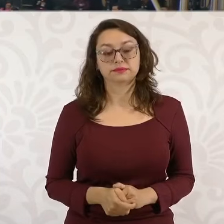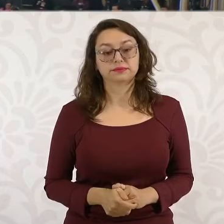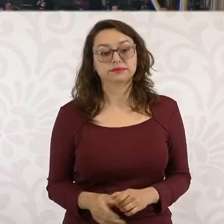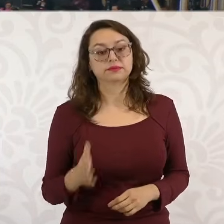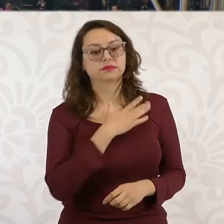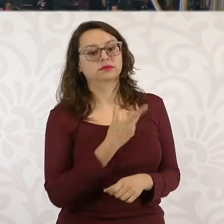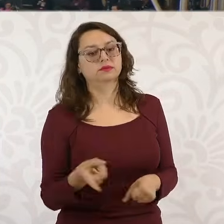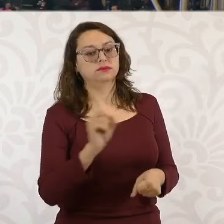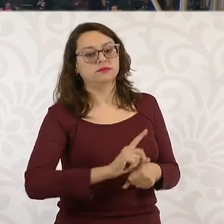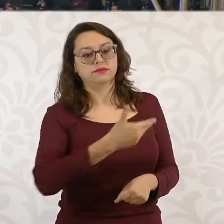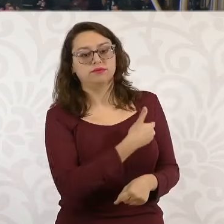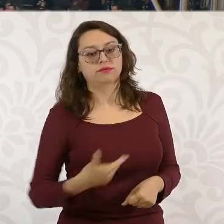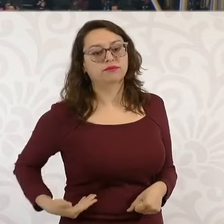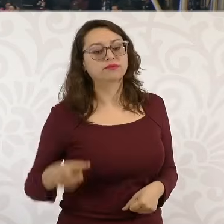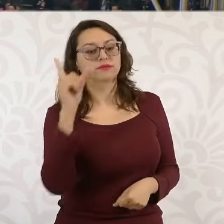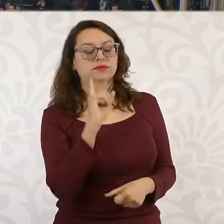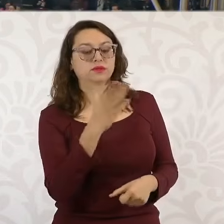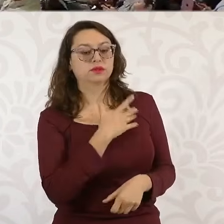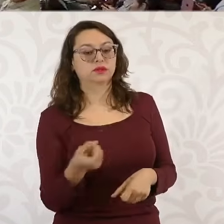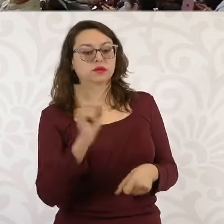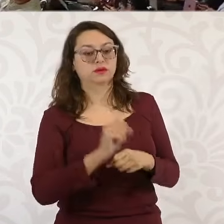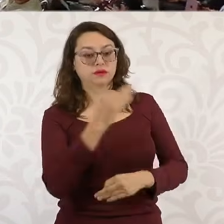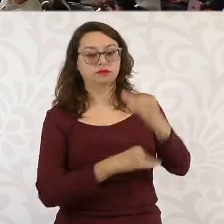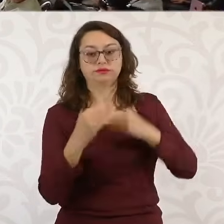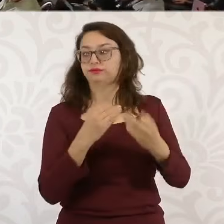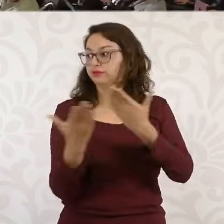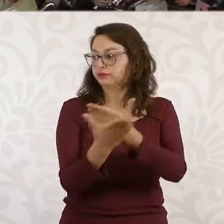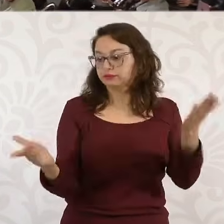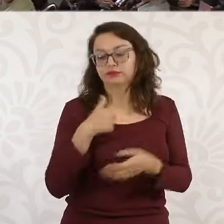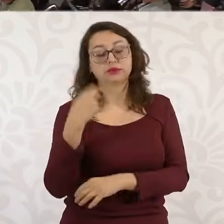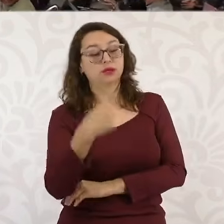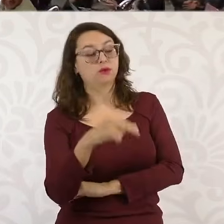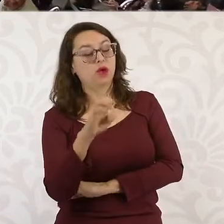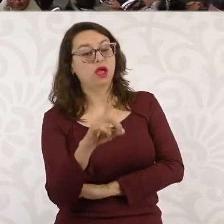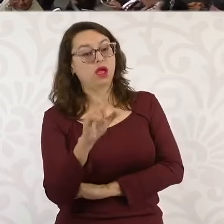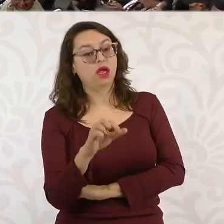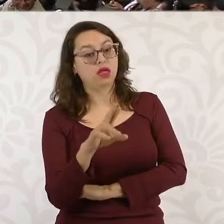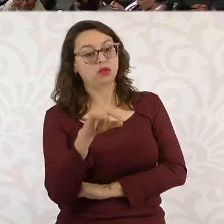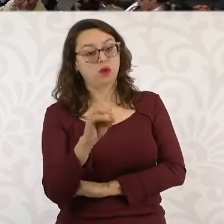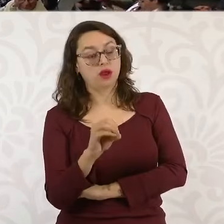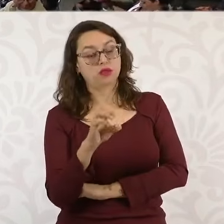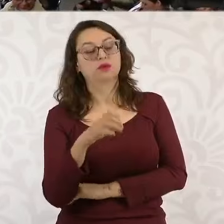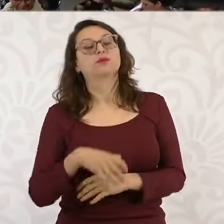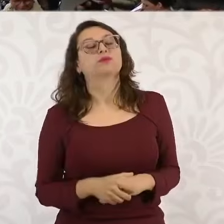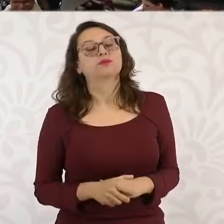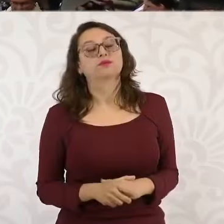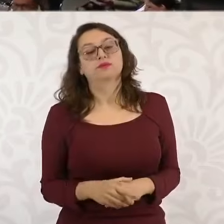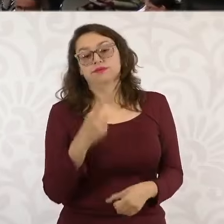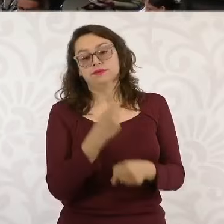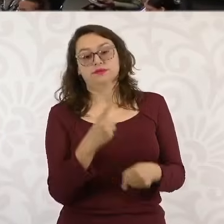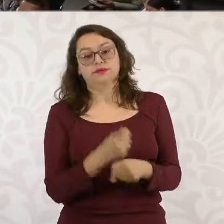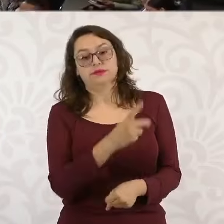Buenos días, Presidenta. Buenos días a todos. Eduardo Esquivel Ancona, Domo de Cristal. Mi